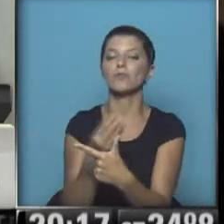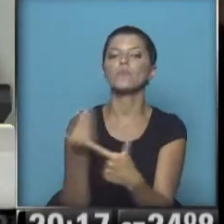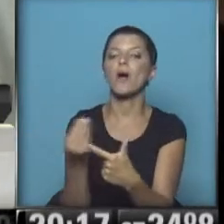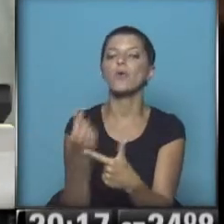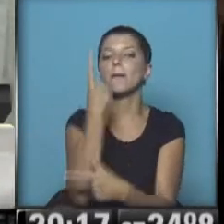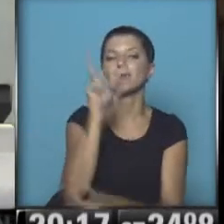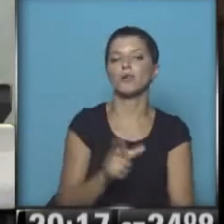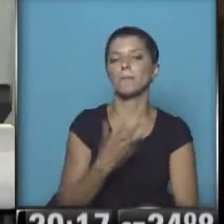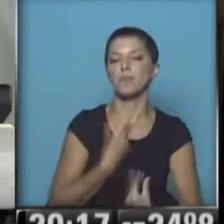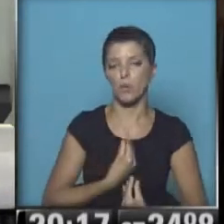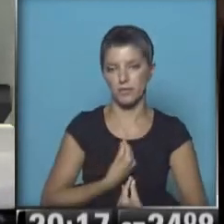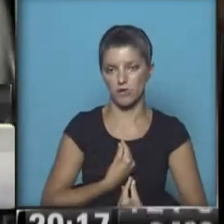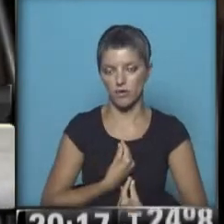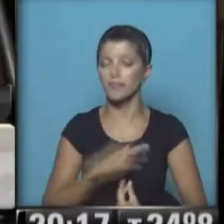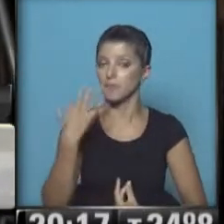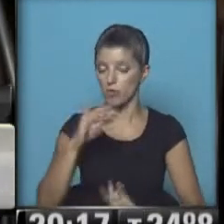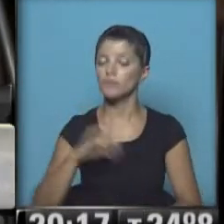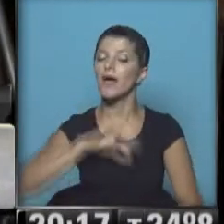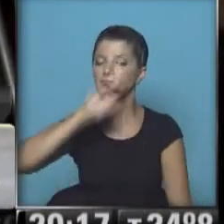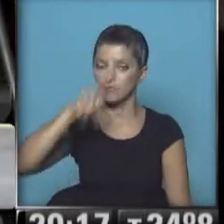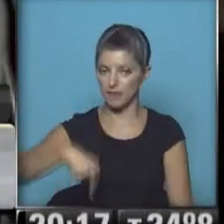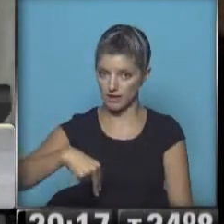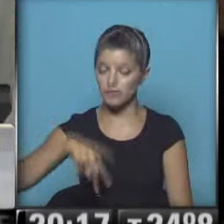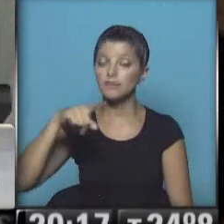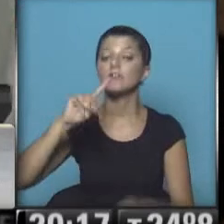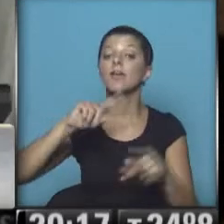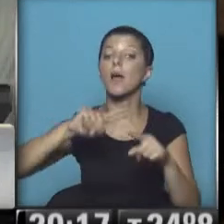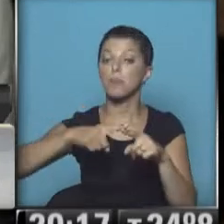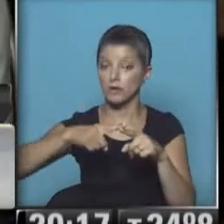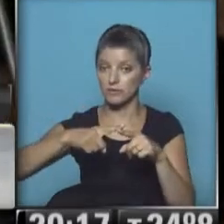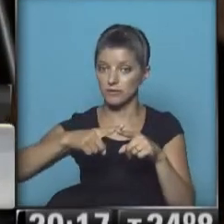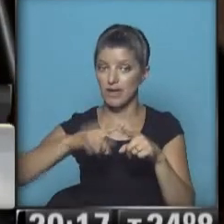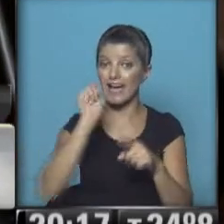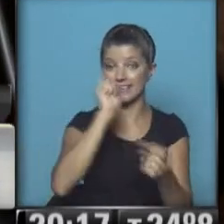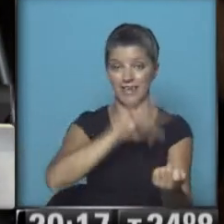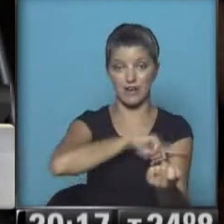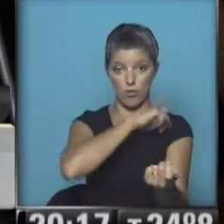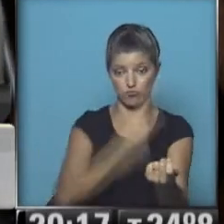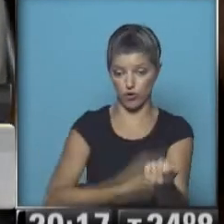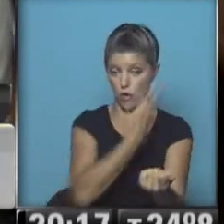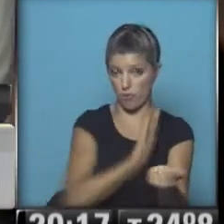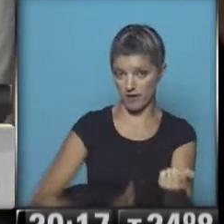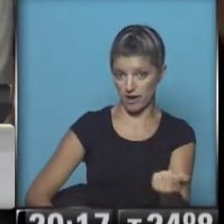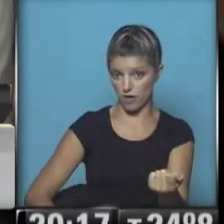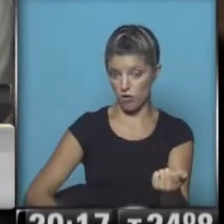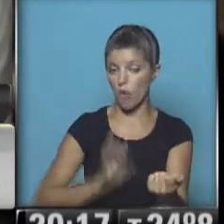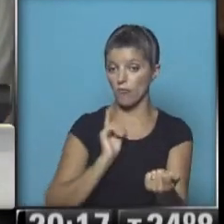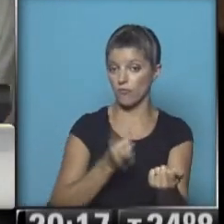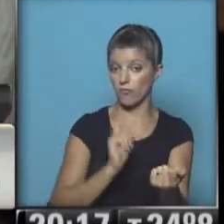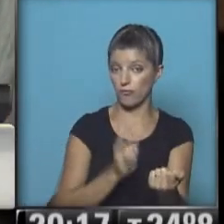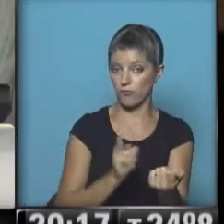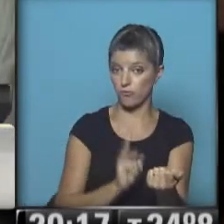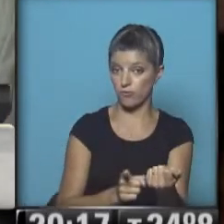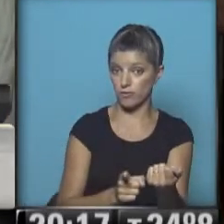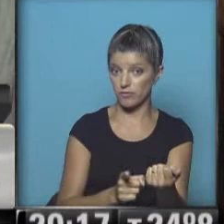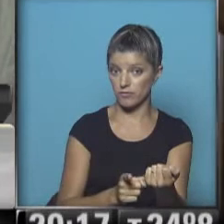temor, porque hay que reconocer que la dirigencia política, quienes gobernaron o quienes estuvieron en las grandes